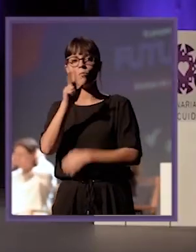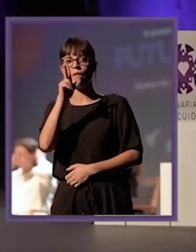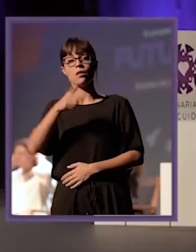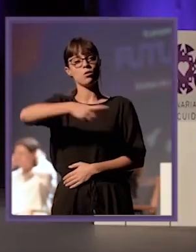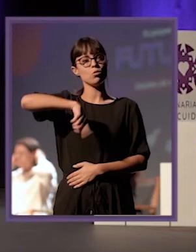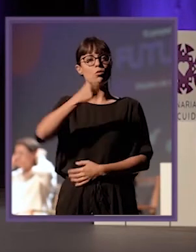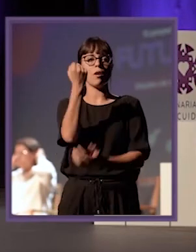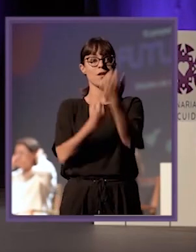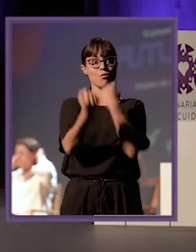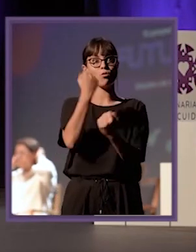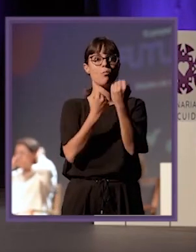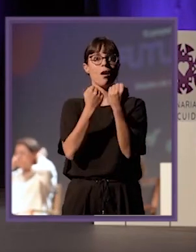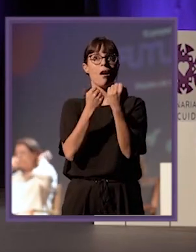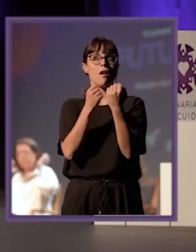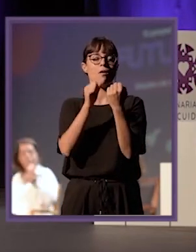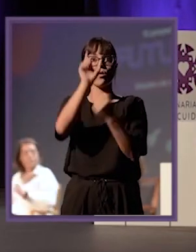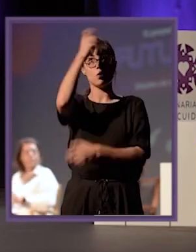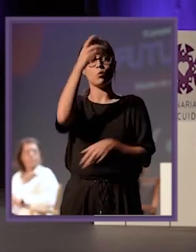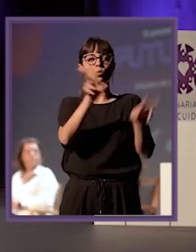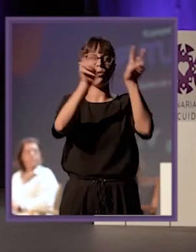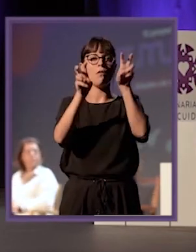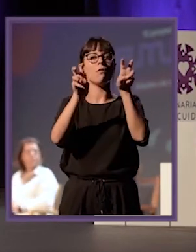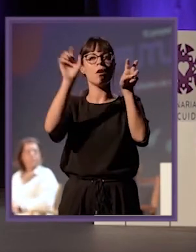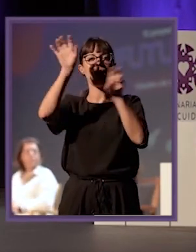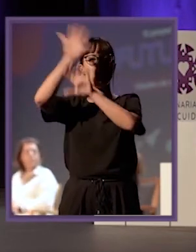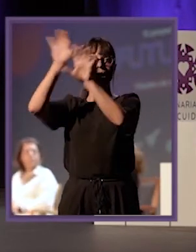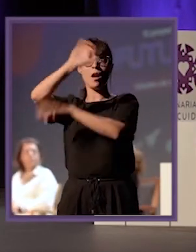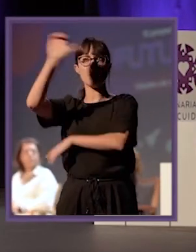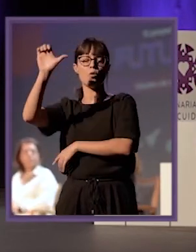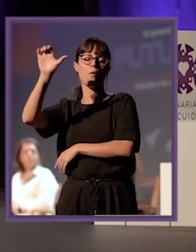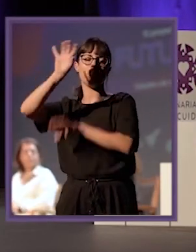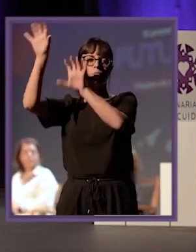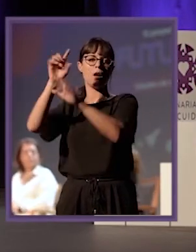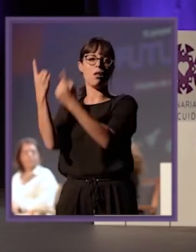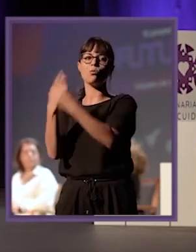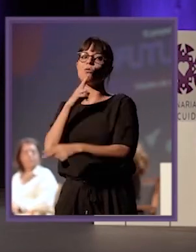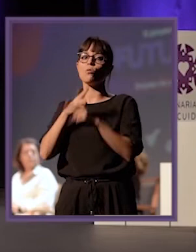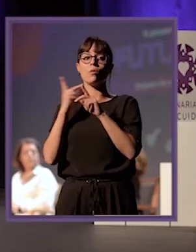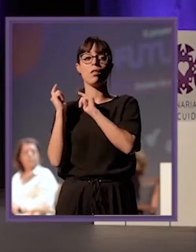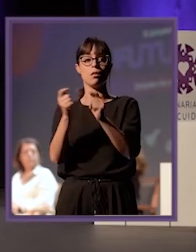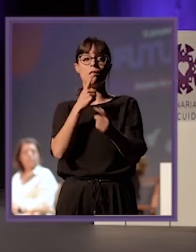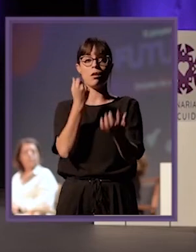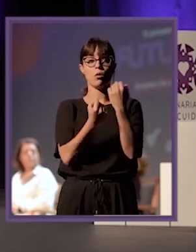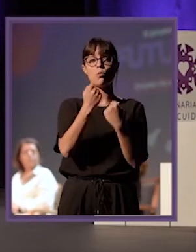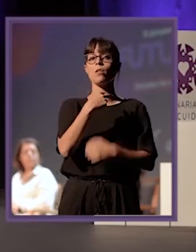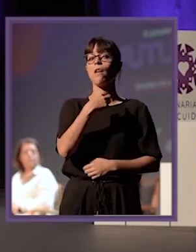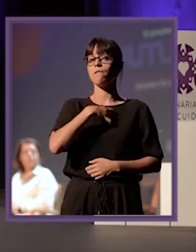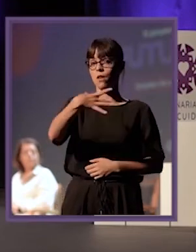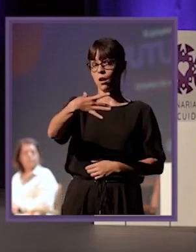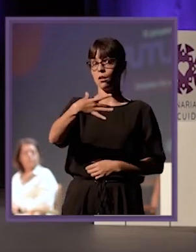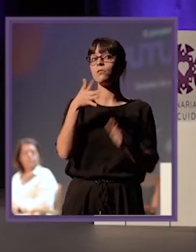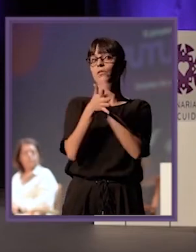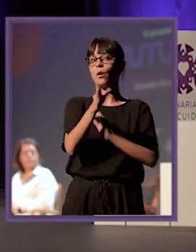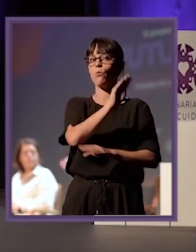Europa la llaman la economía blanca, que es la economía de los cuidados. Pues nosotros queremos sentar las bases de esa economía. Y no es un tema de lo vamos a